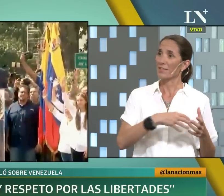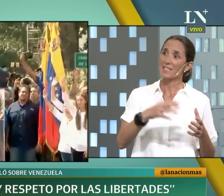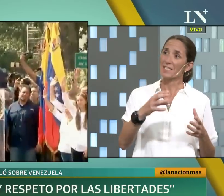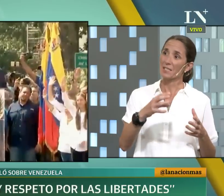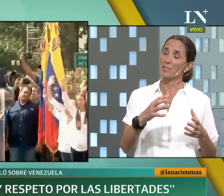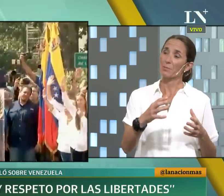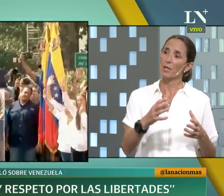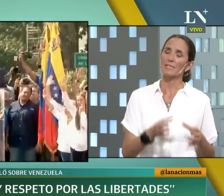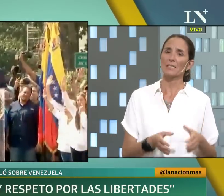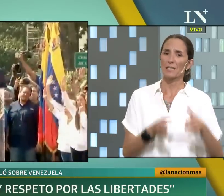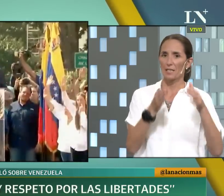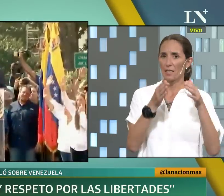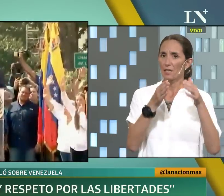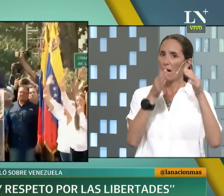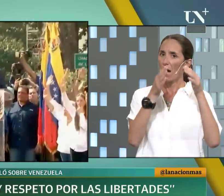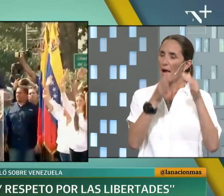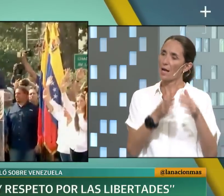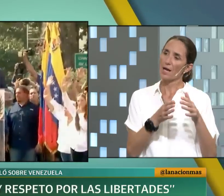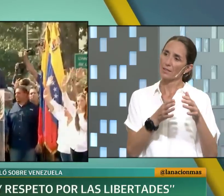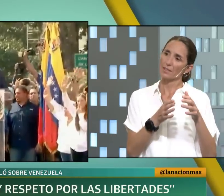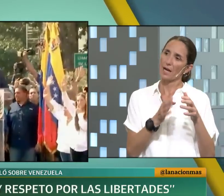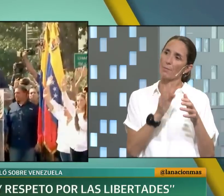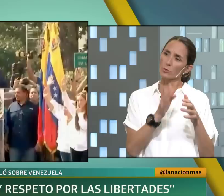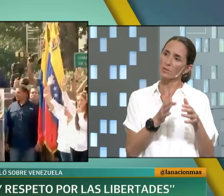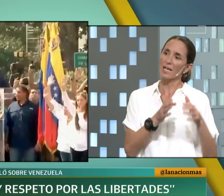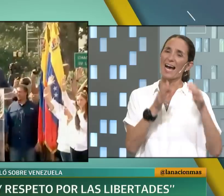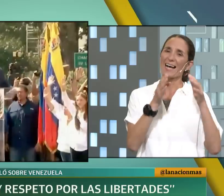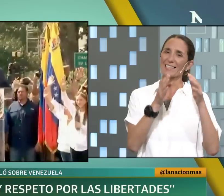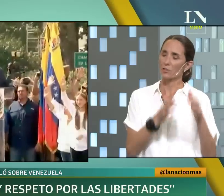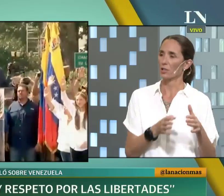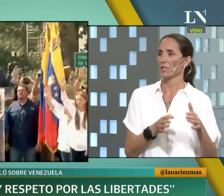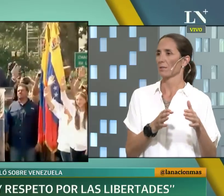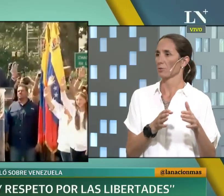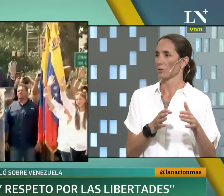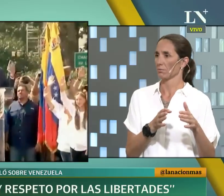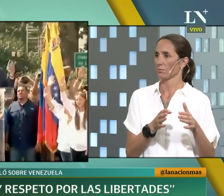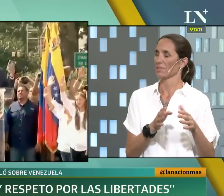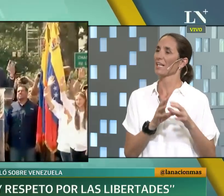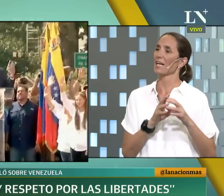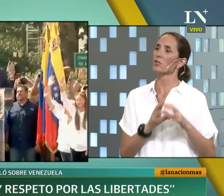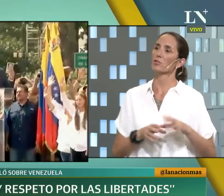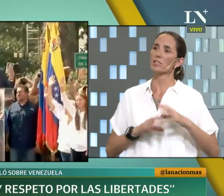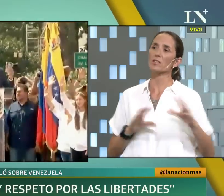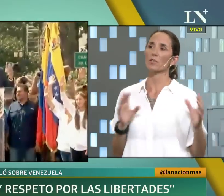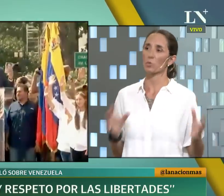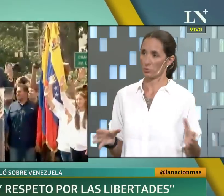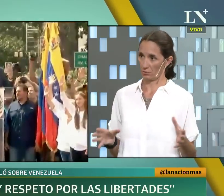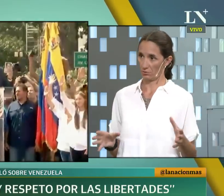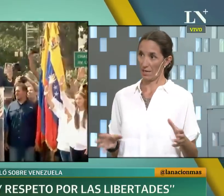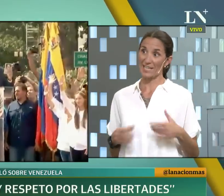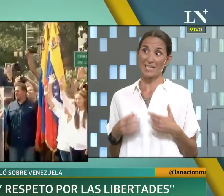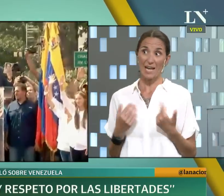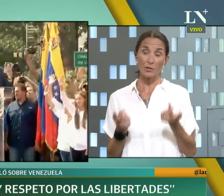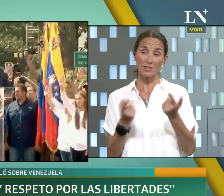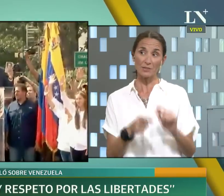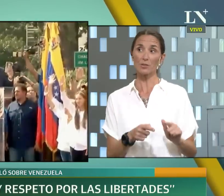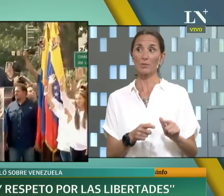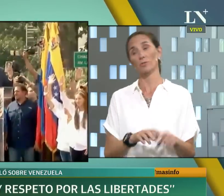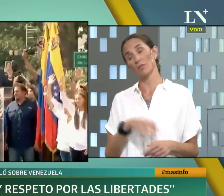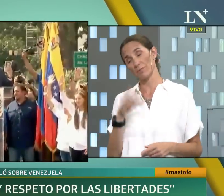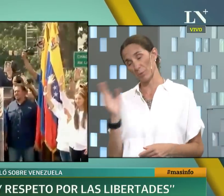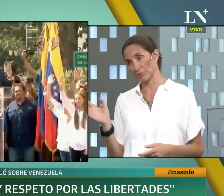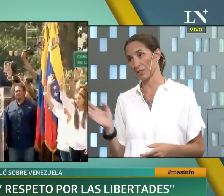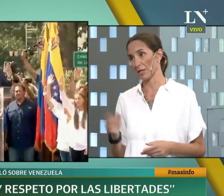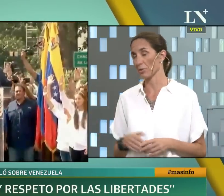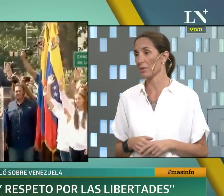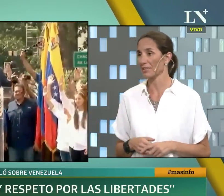esta ofensiva diplomática que apunta a arrinconar a Maduro. Dejarlo sin recursos, aislado dentro de